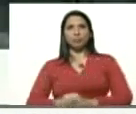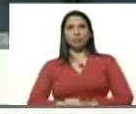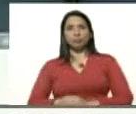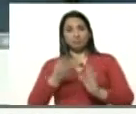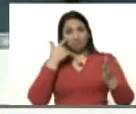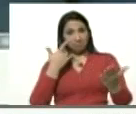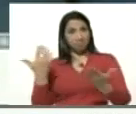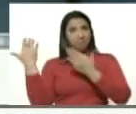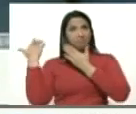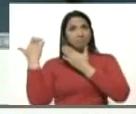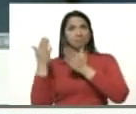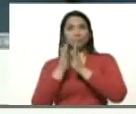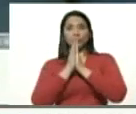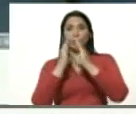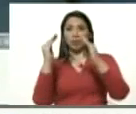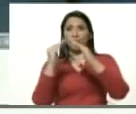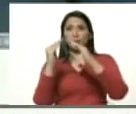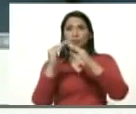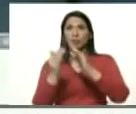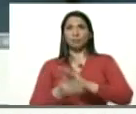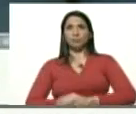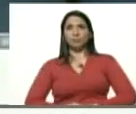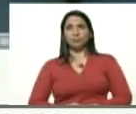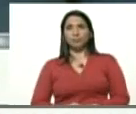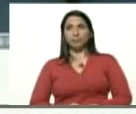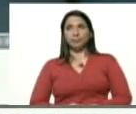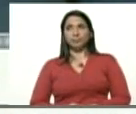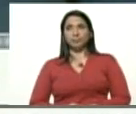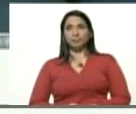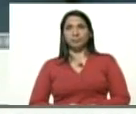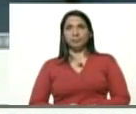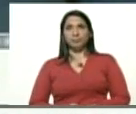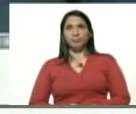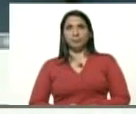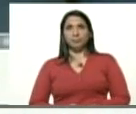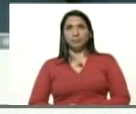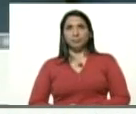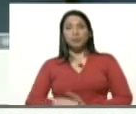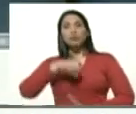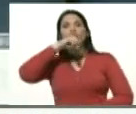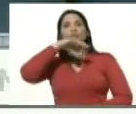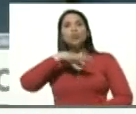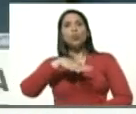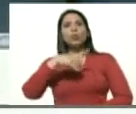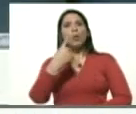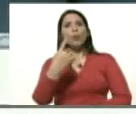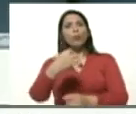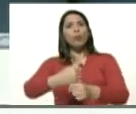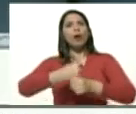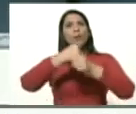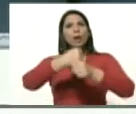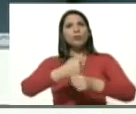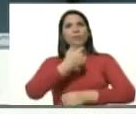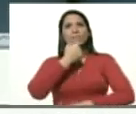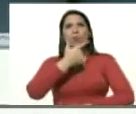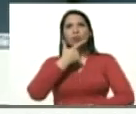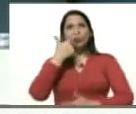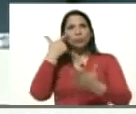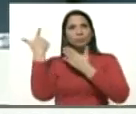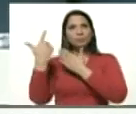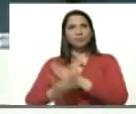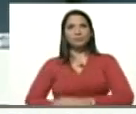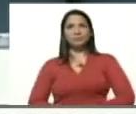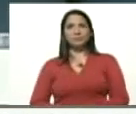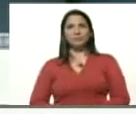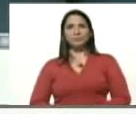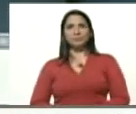Adelante, pues, La Casona, adelante. Adelante, entonces, la historia de un caballo que era bien bonito.